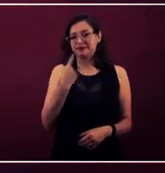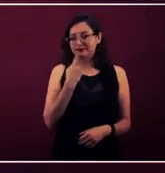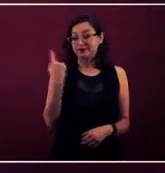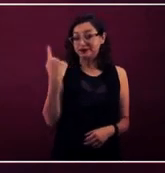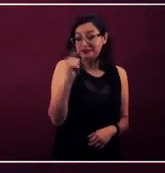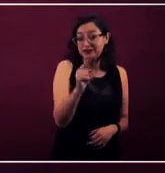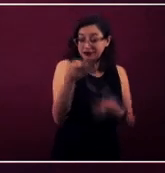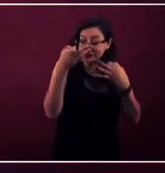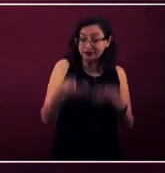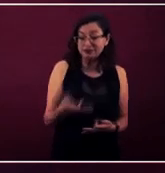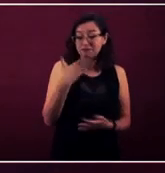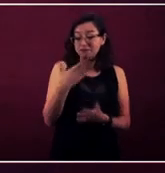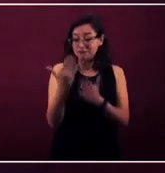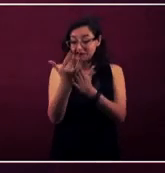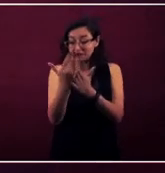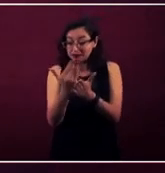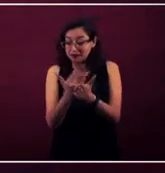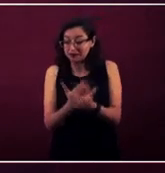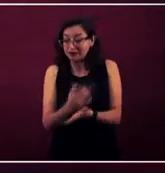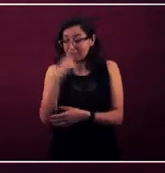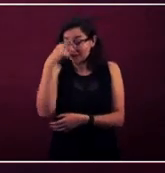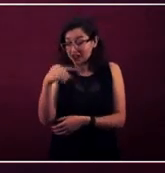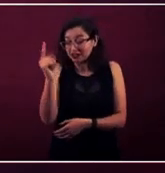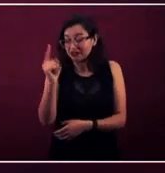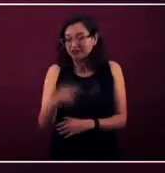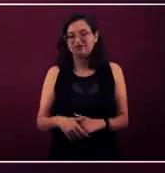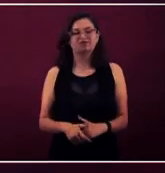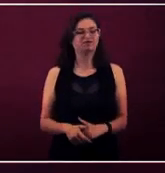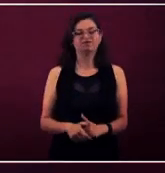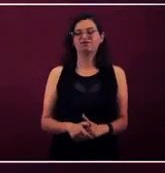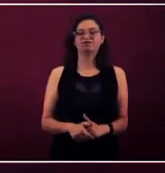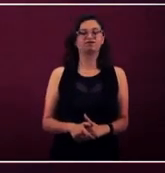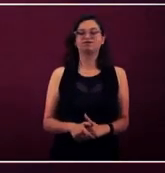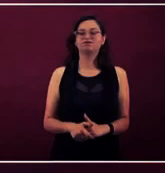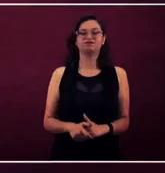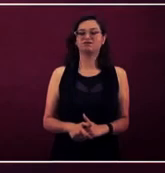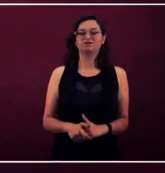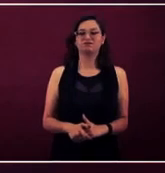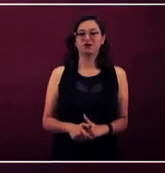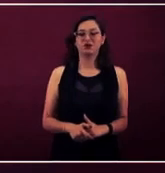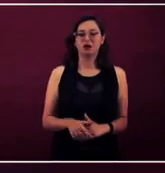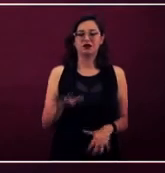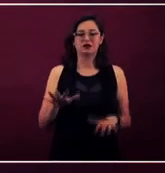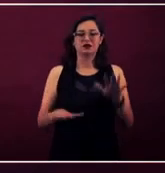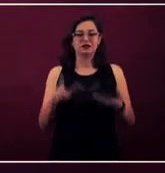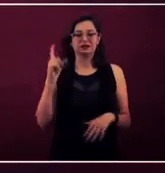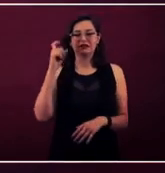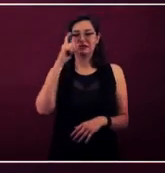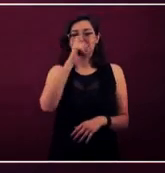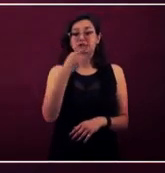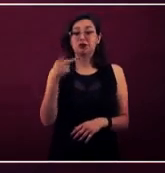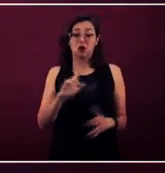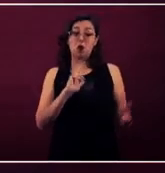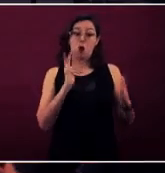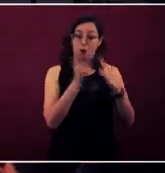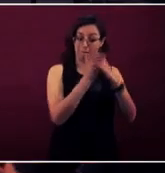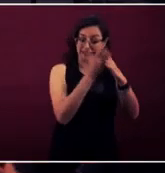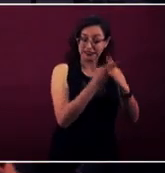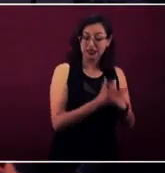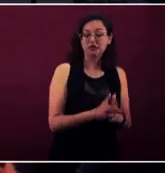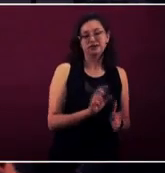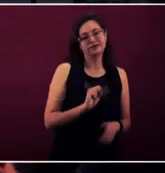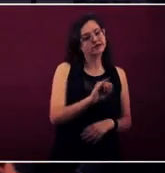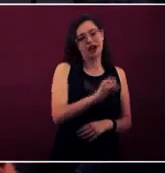una estadística certera, apegada a la realidad. Pero en homicidios sí, es lo más